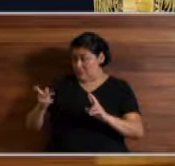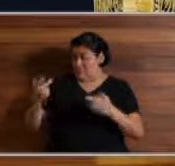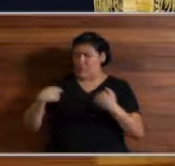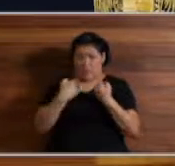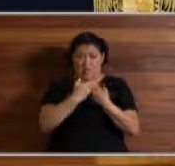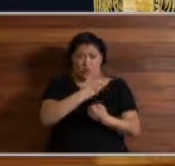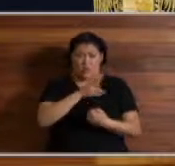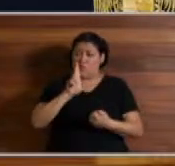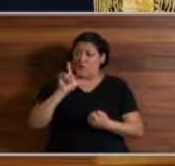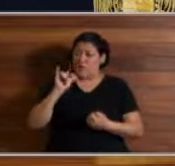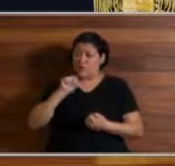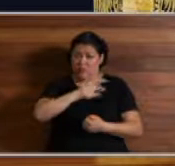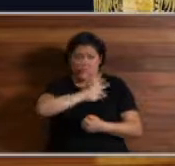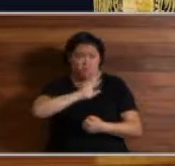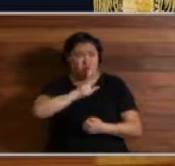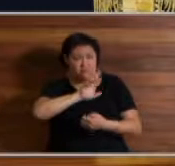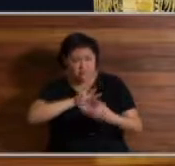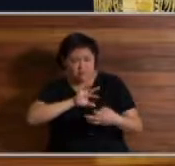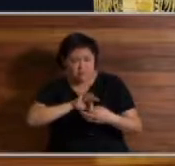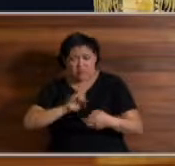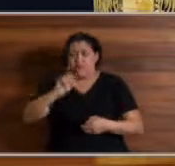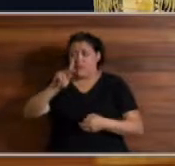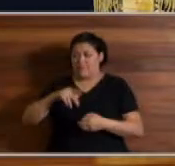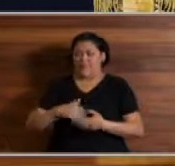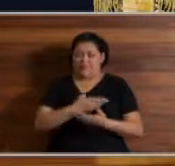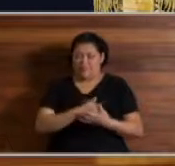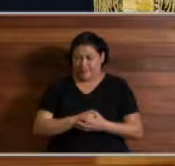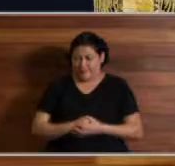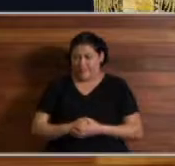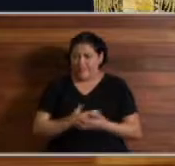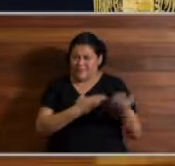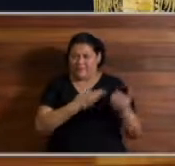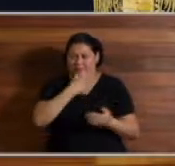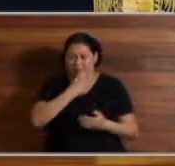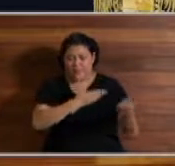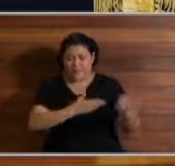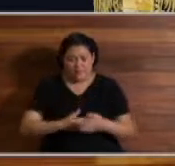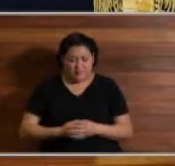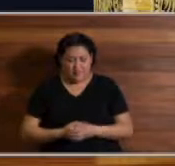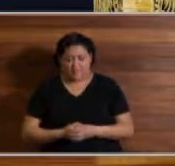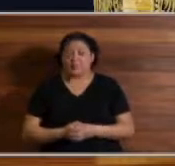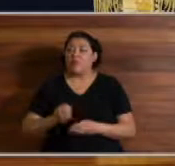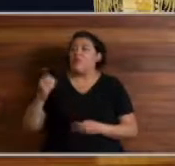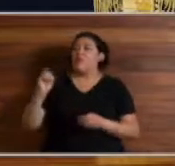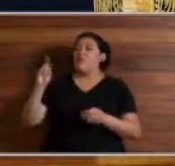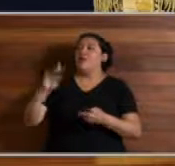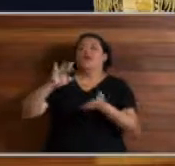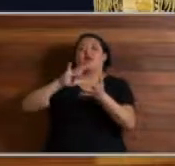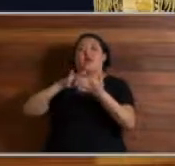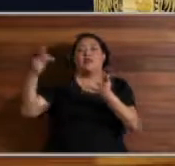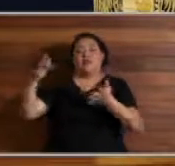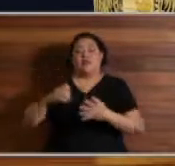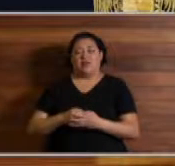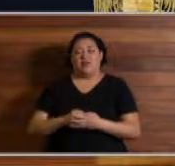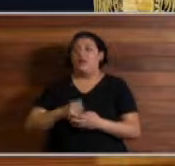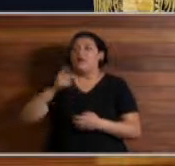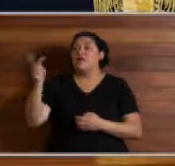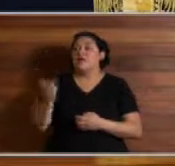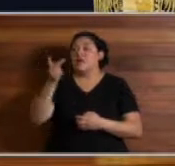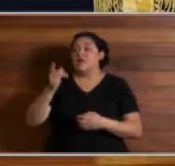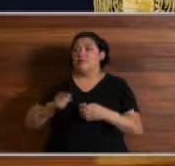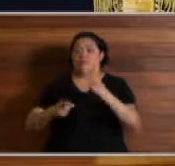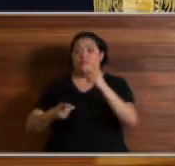¿Quieres iniciar, Ulises? Sí. Orden. Sí, por favor. Muchas gracias. Bueno, son dos